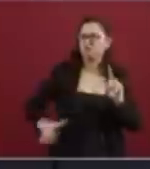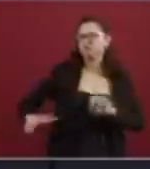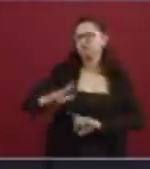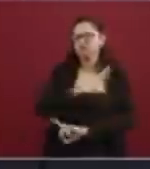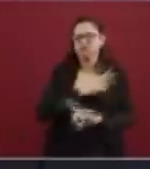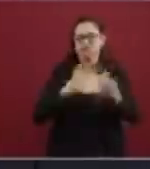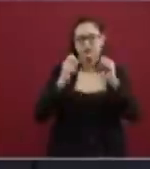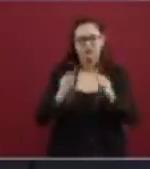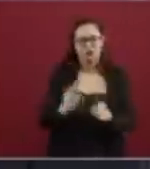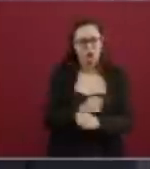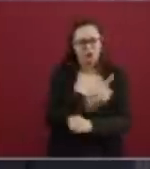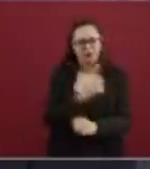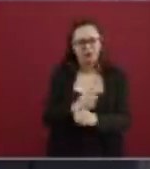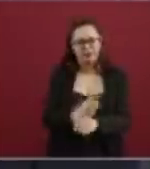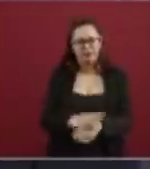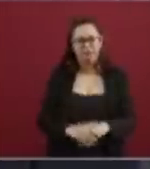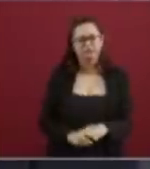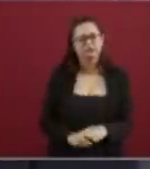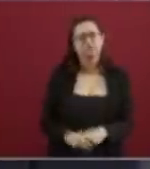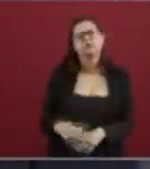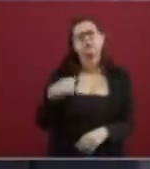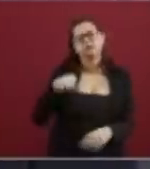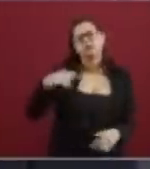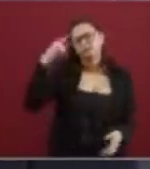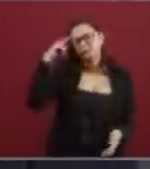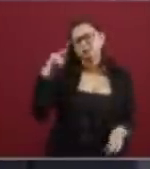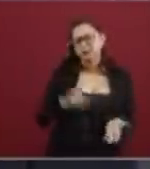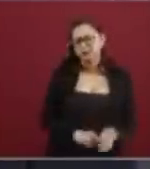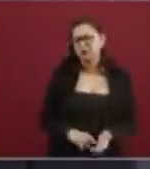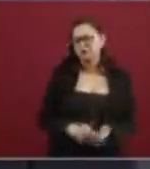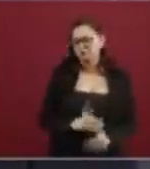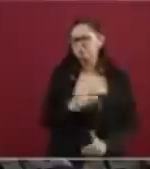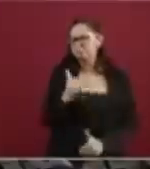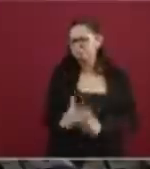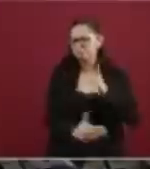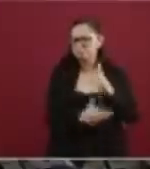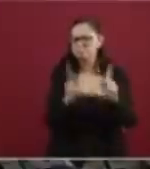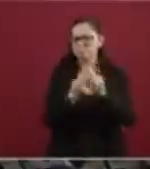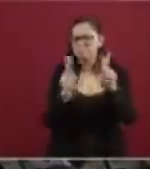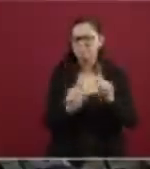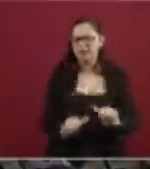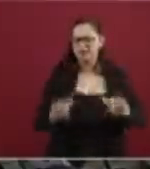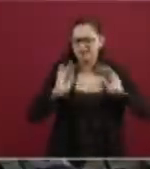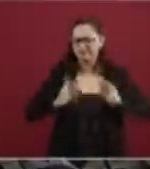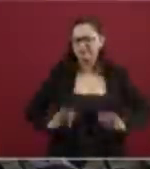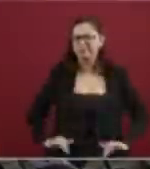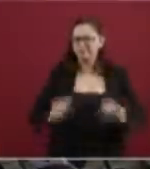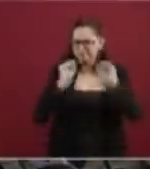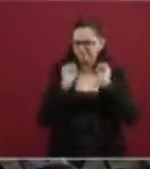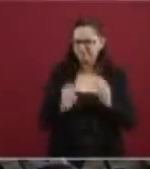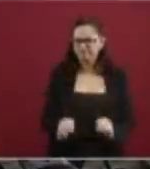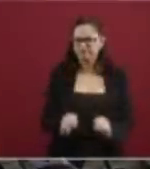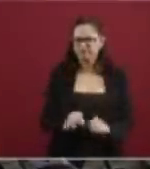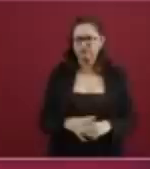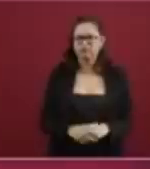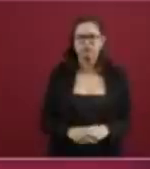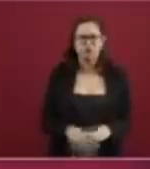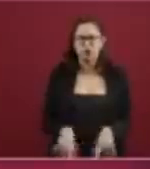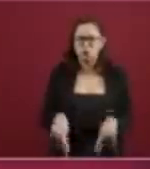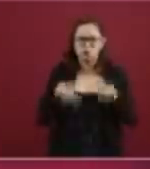que vamos a poder garantizar la paz y la tranquilidad a pesar de los